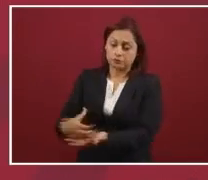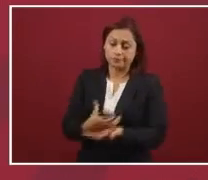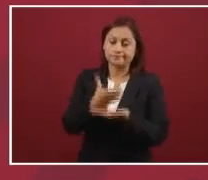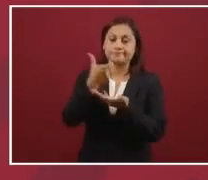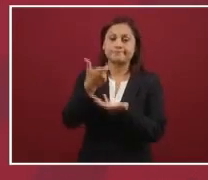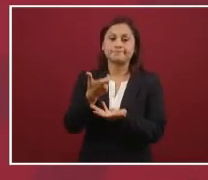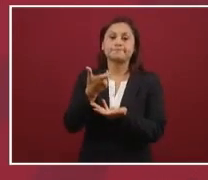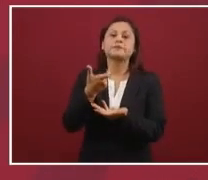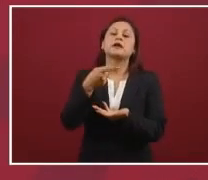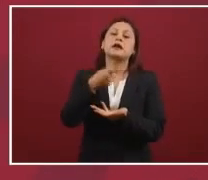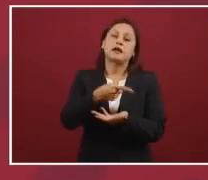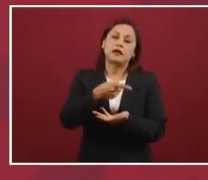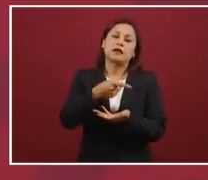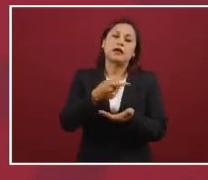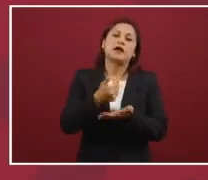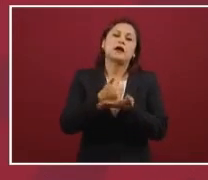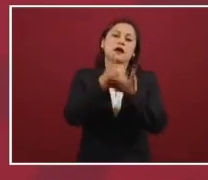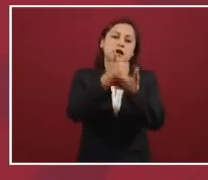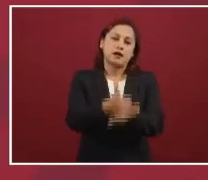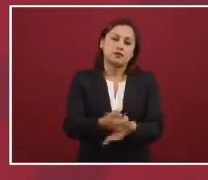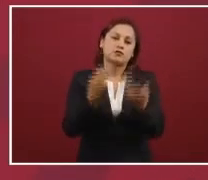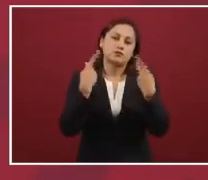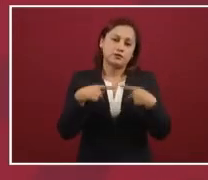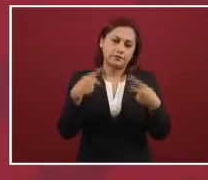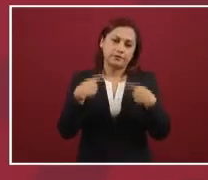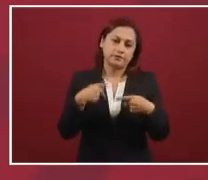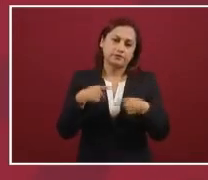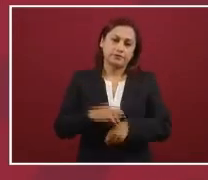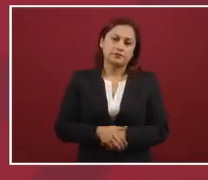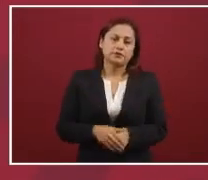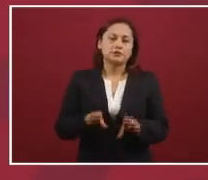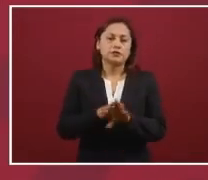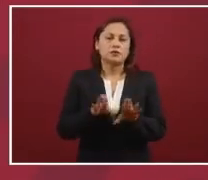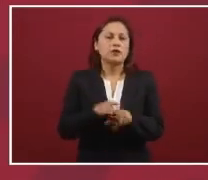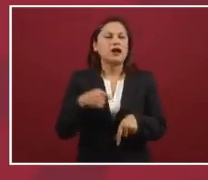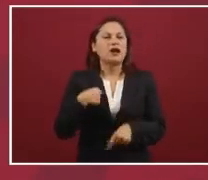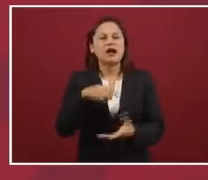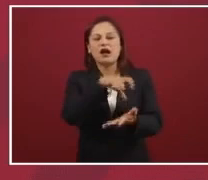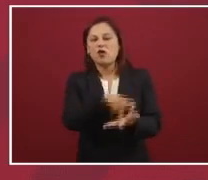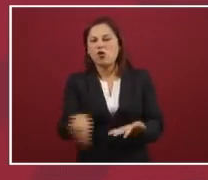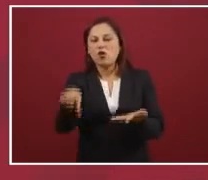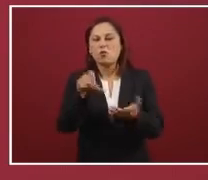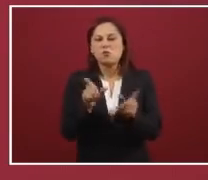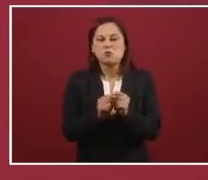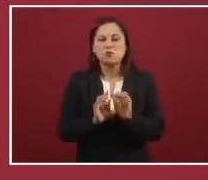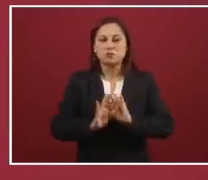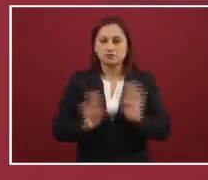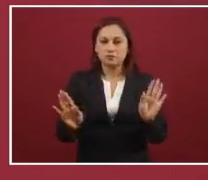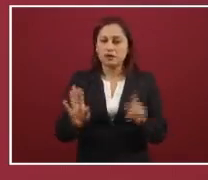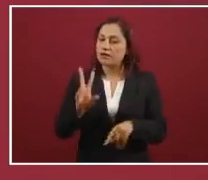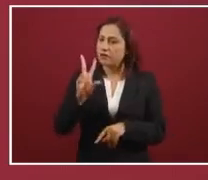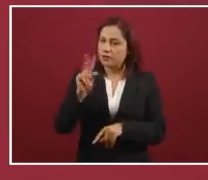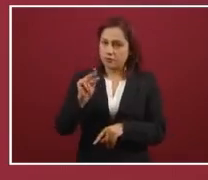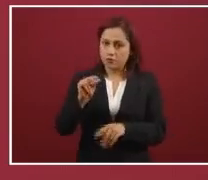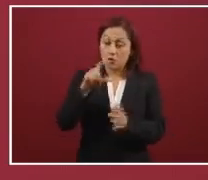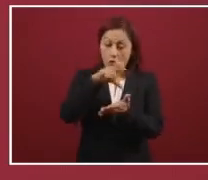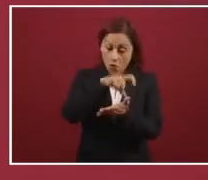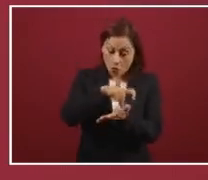a la gente. No solo se compra un bien, sino ese dinero